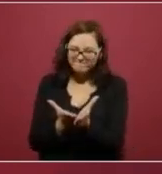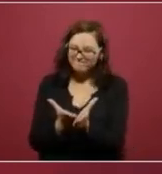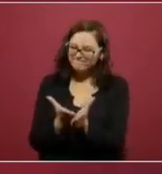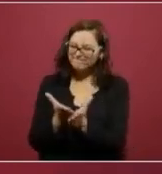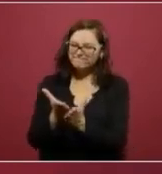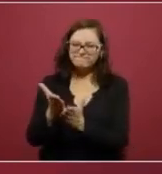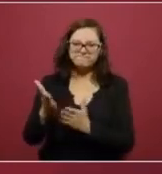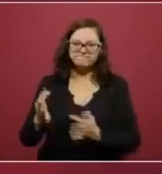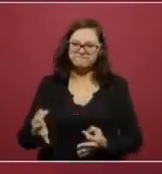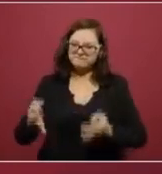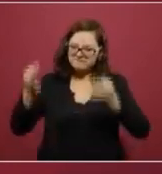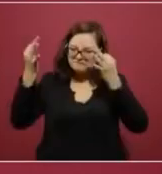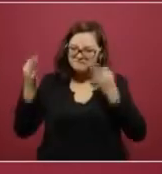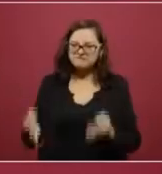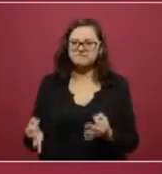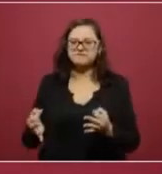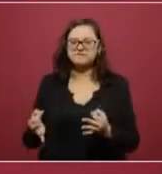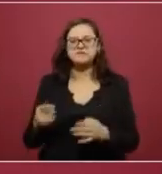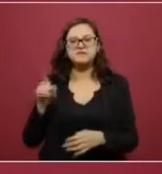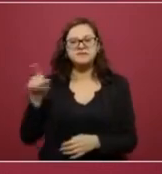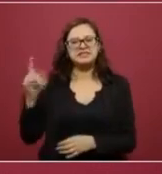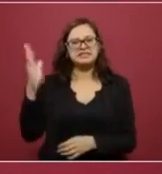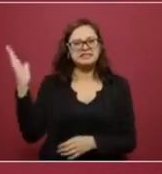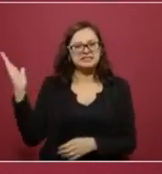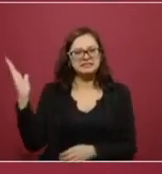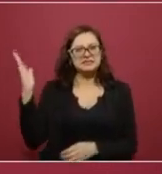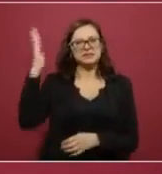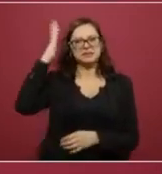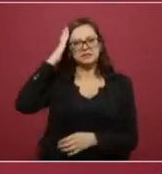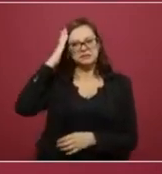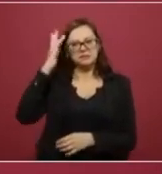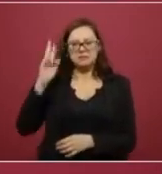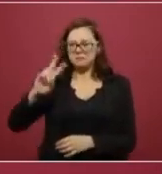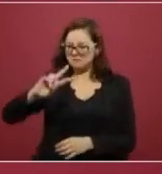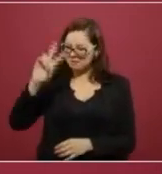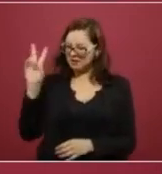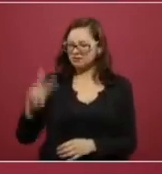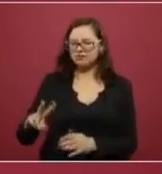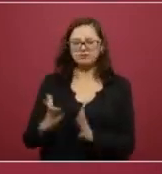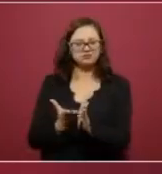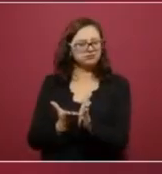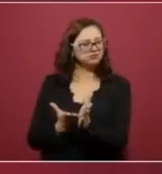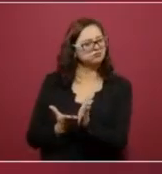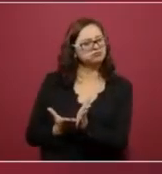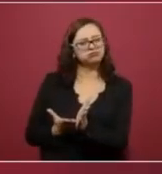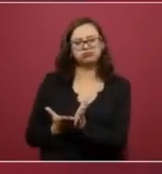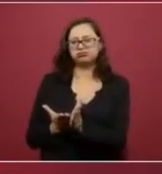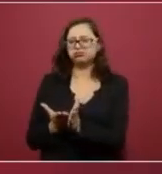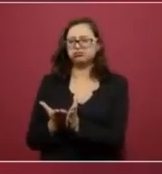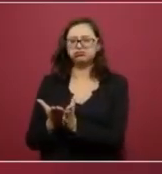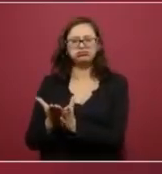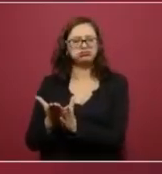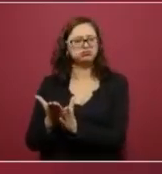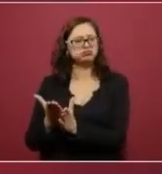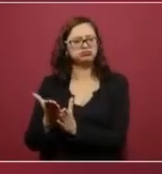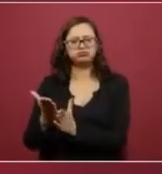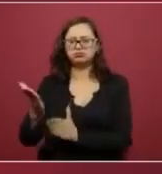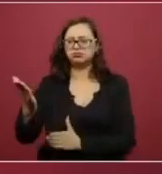Es el dirigente campesino más leal que se haya